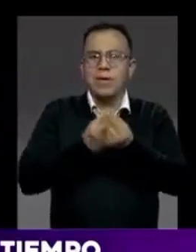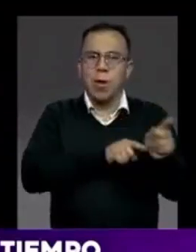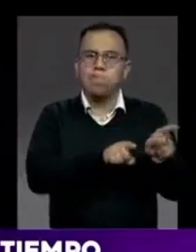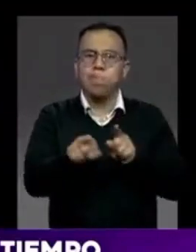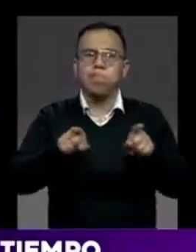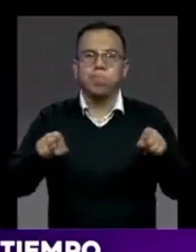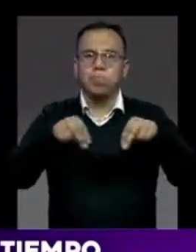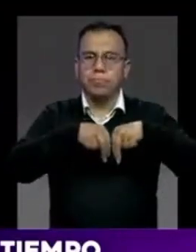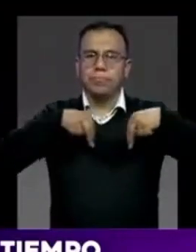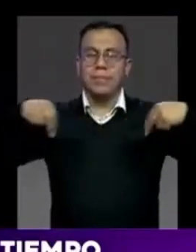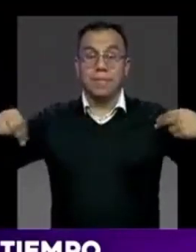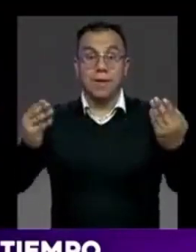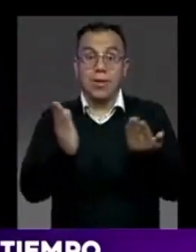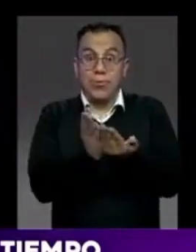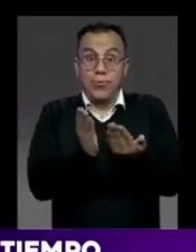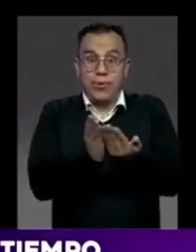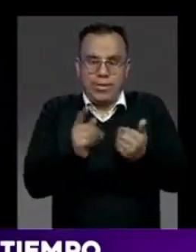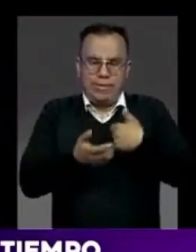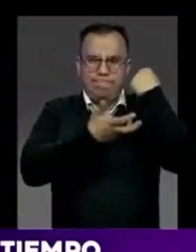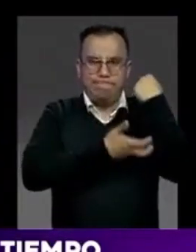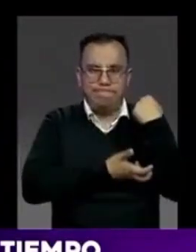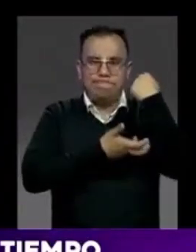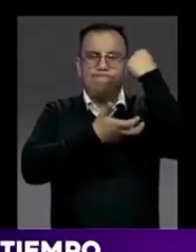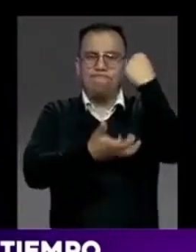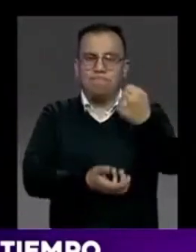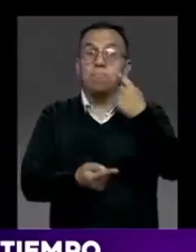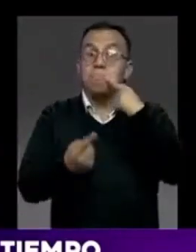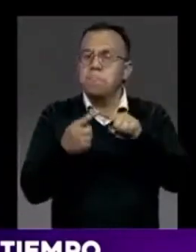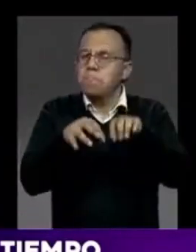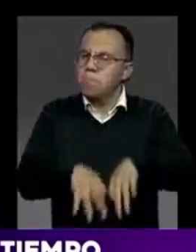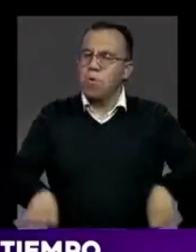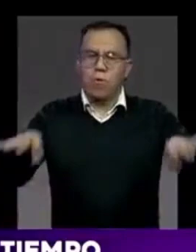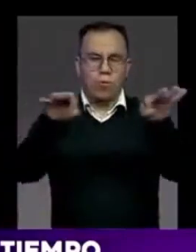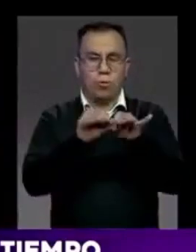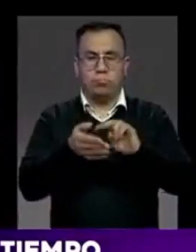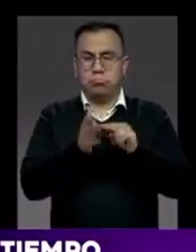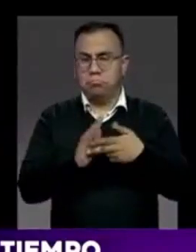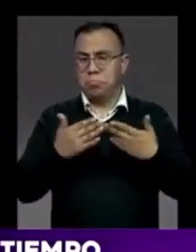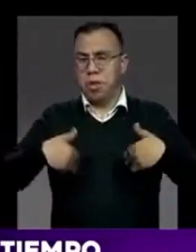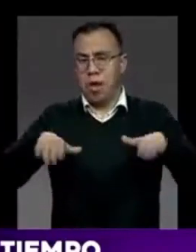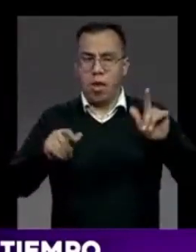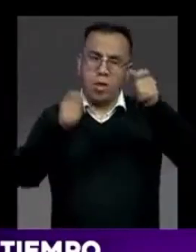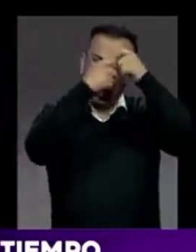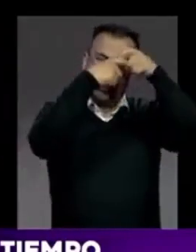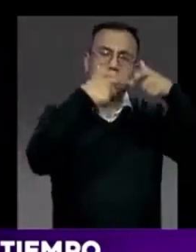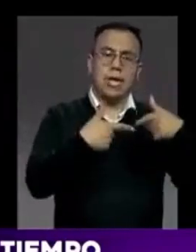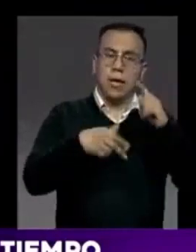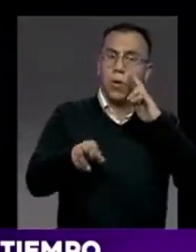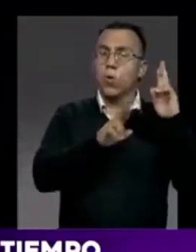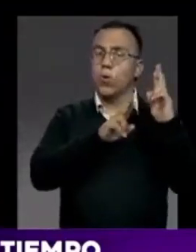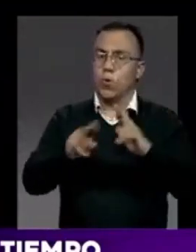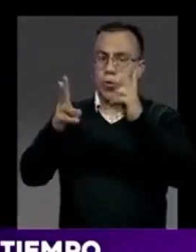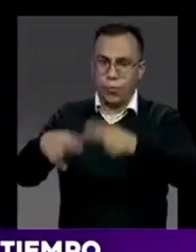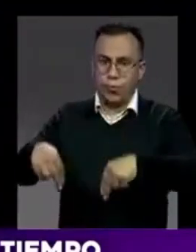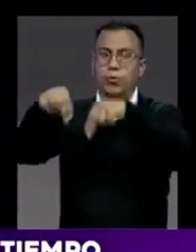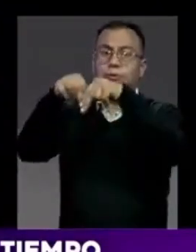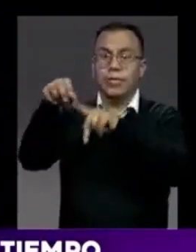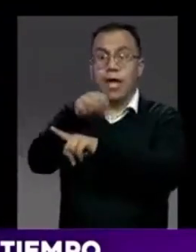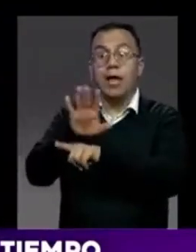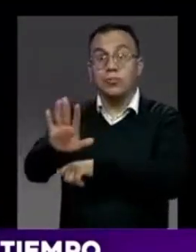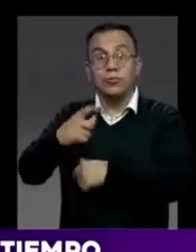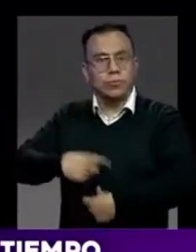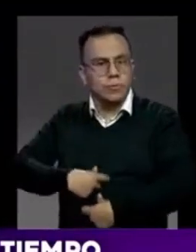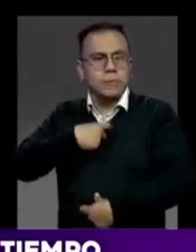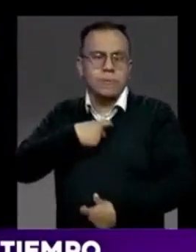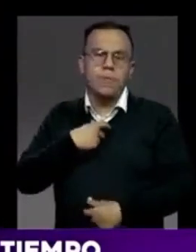pero creo que la educación es la inversión más importante que tenemos que hacer no solamente del estado no hay que reconocer la sociedad civil yo creo que